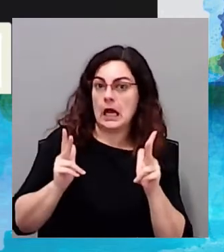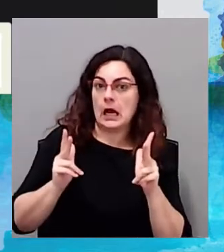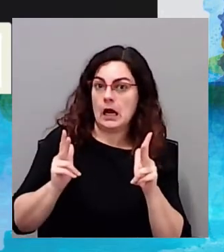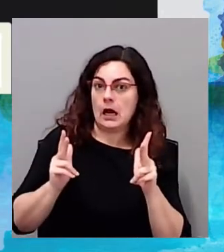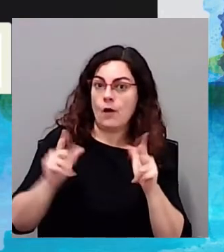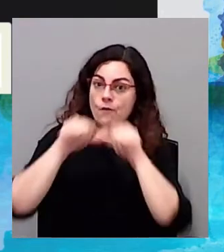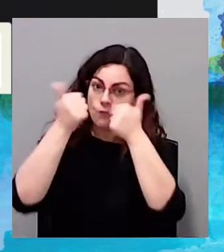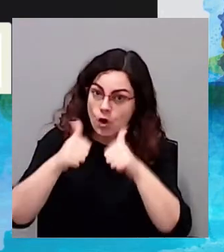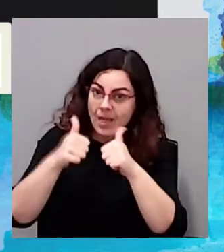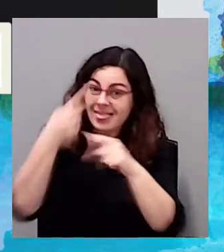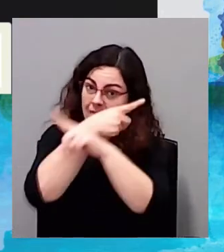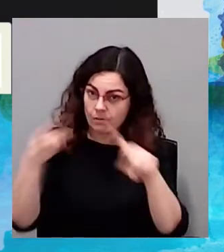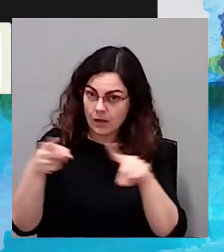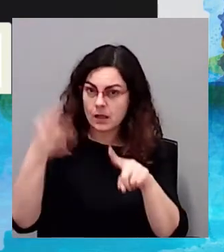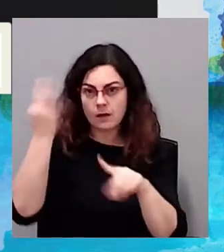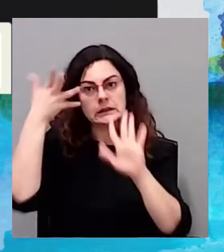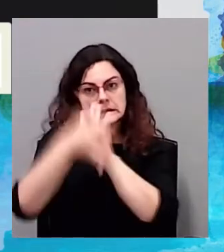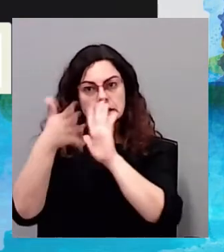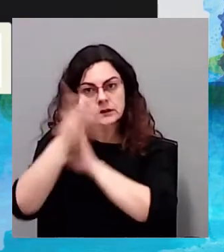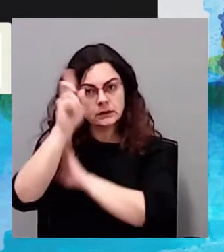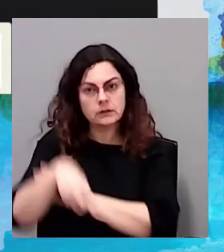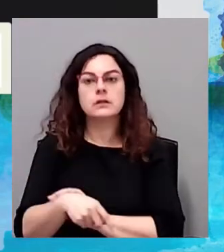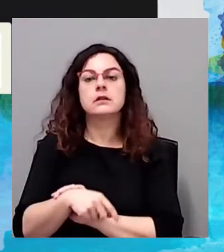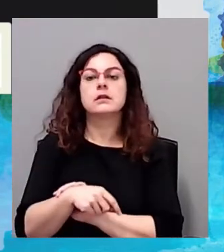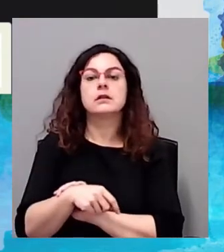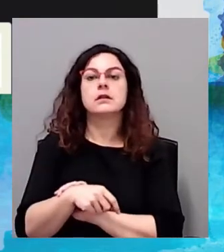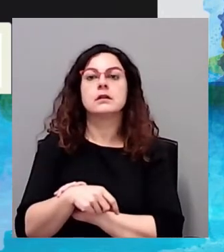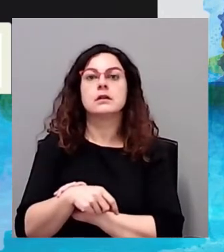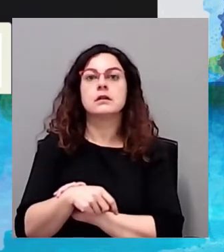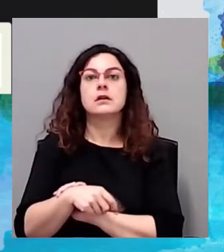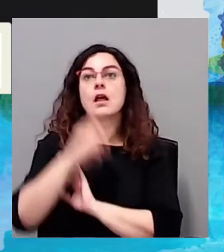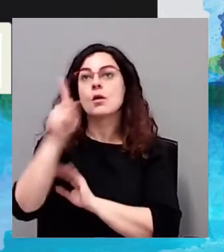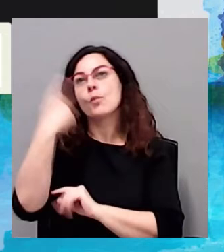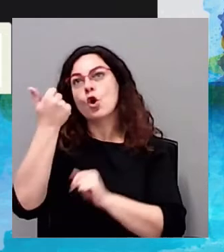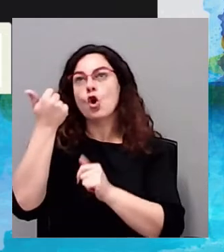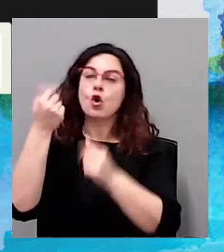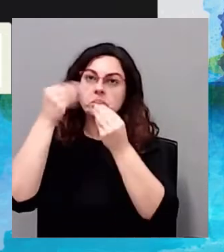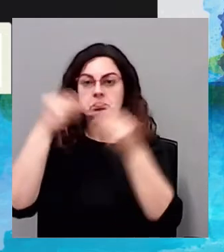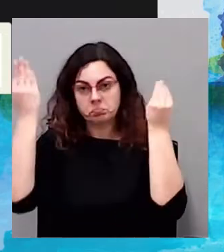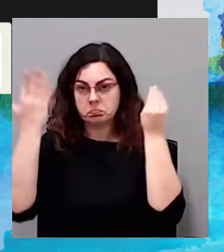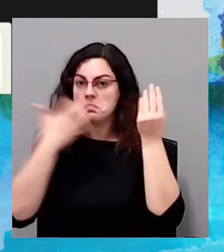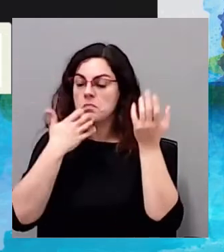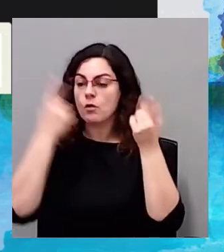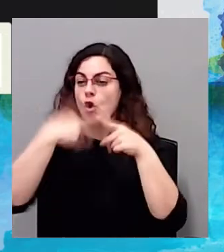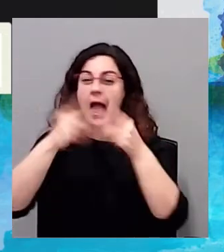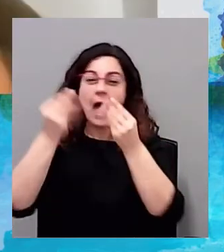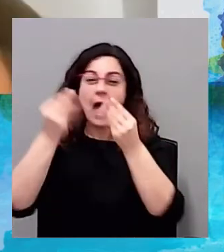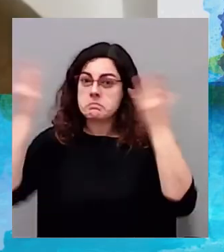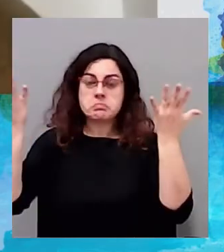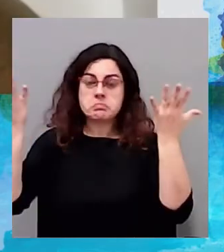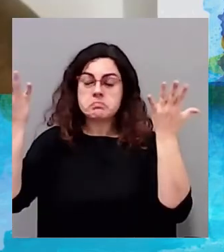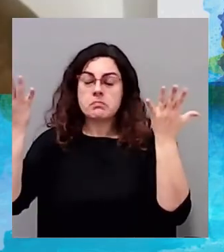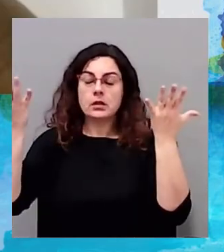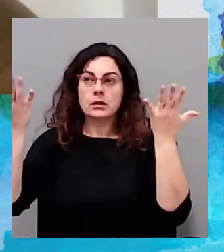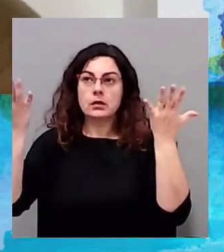hacer. Y luego es importante, esto podría entenderse un poco más subjetivo, pero en la obra muy abstracta, el impacto que la obra